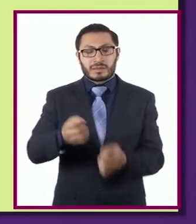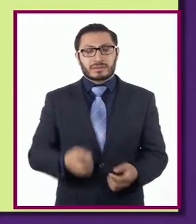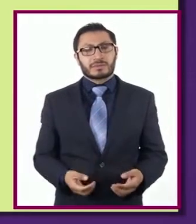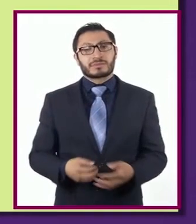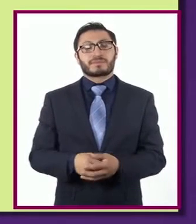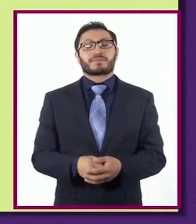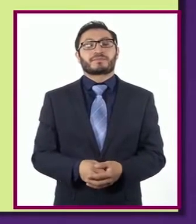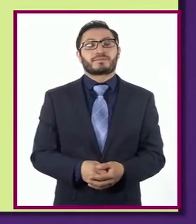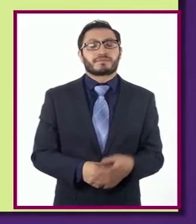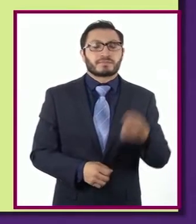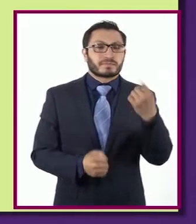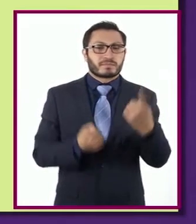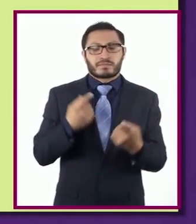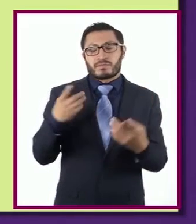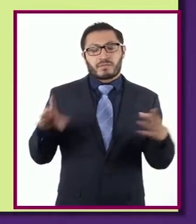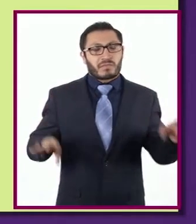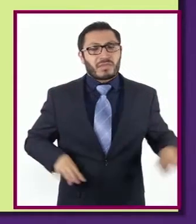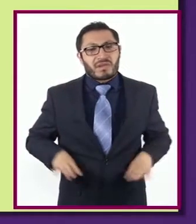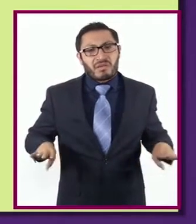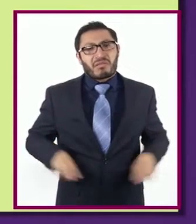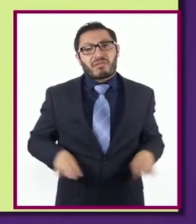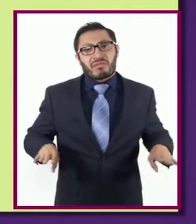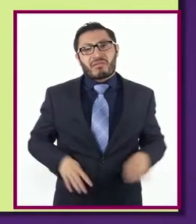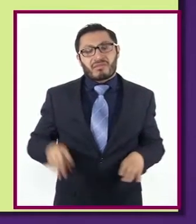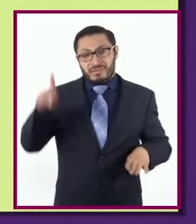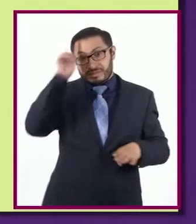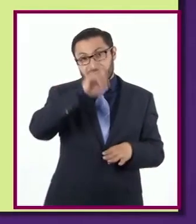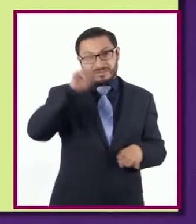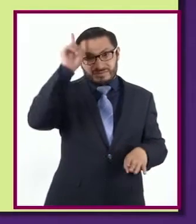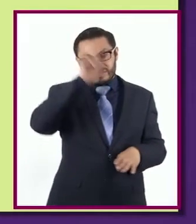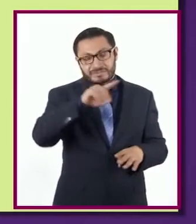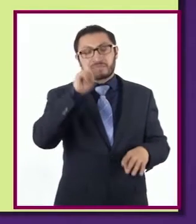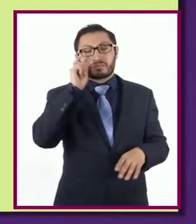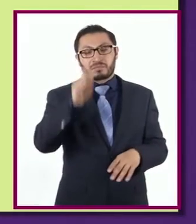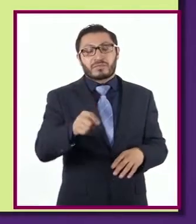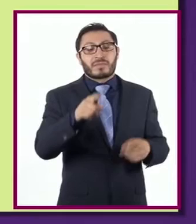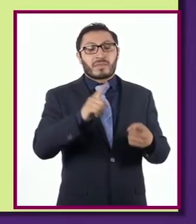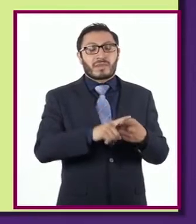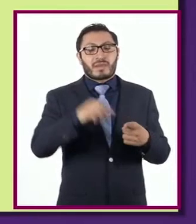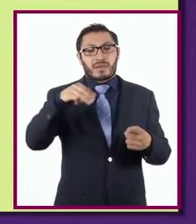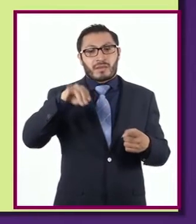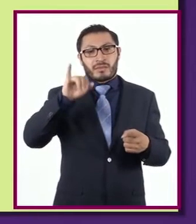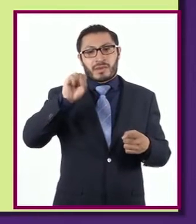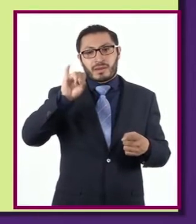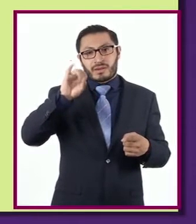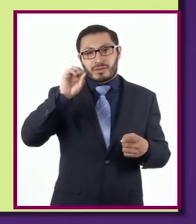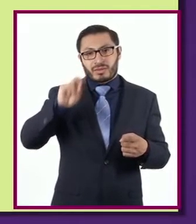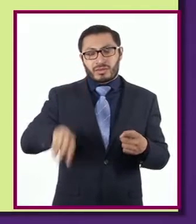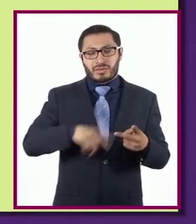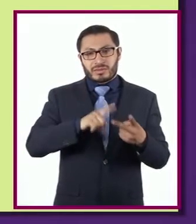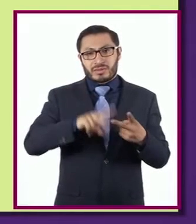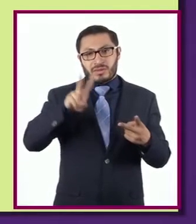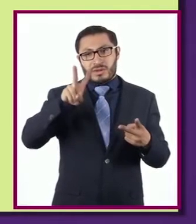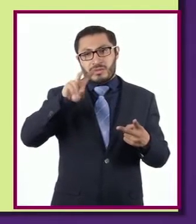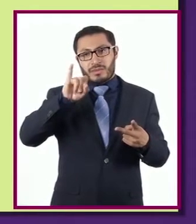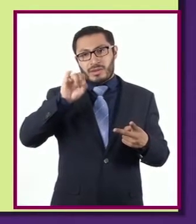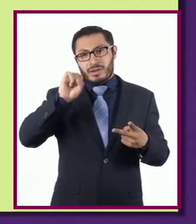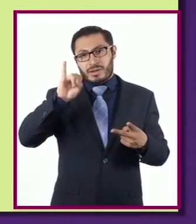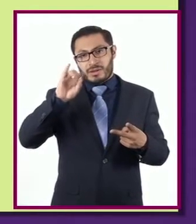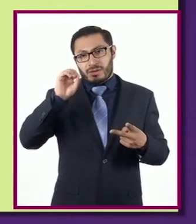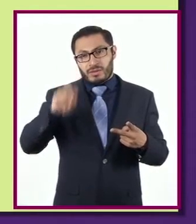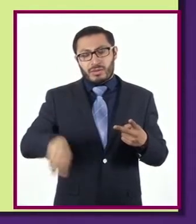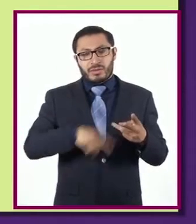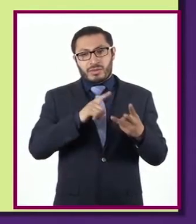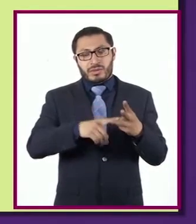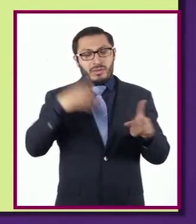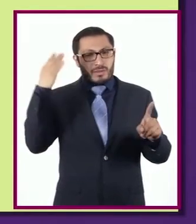proyección, algunos aspectos comunes que se recomiendan definir son misión, visión, metas y